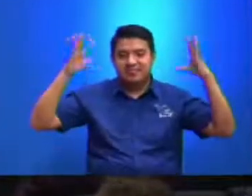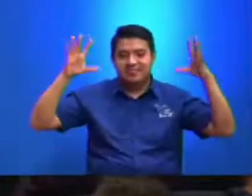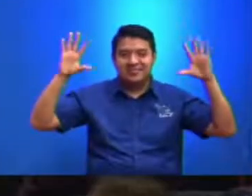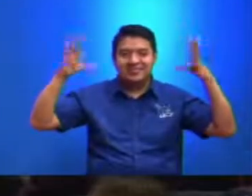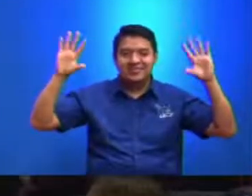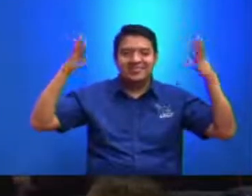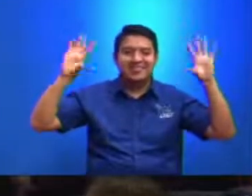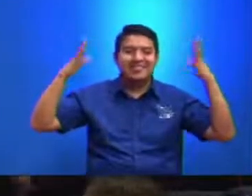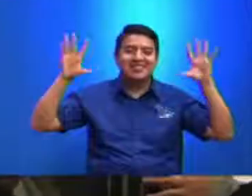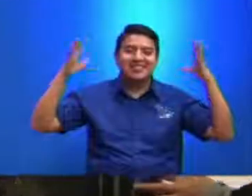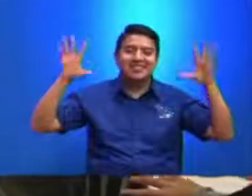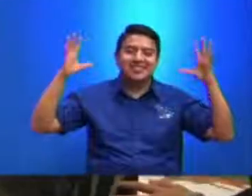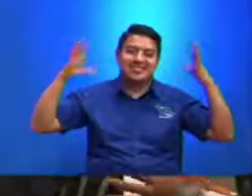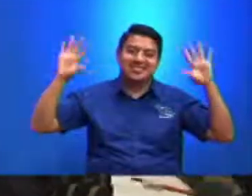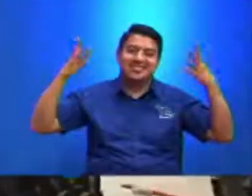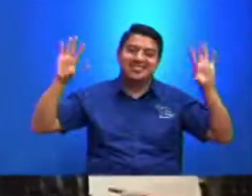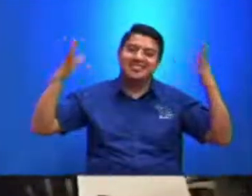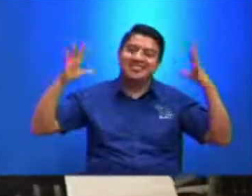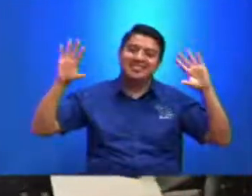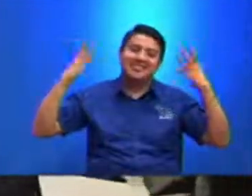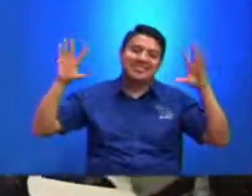bendito. ¡Aleluya!